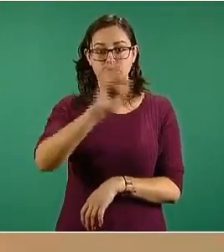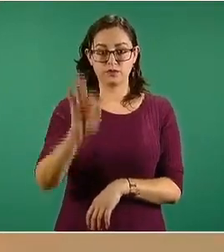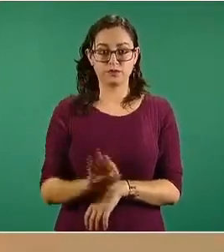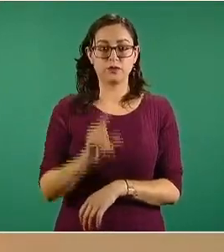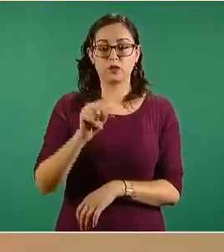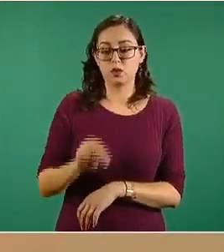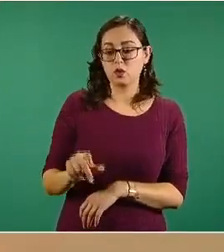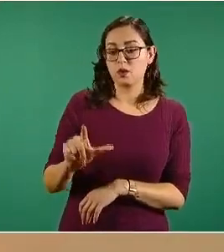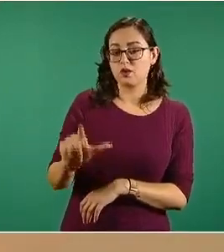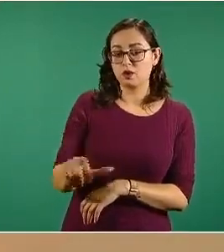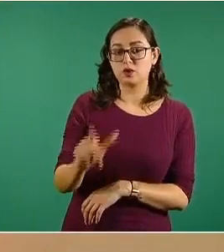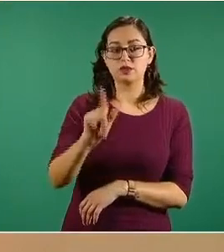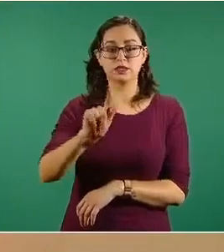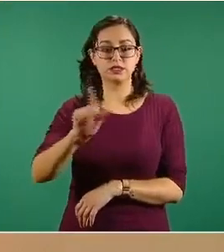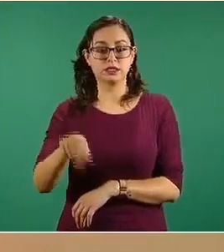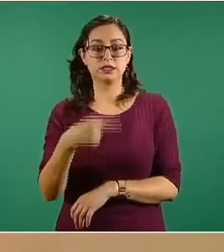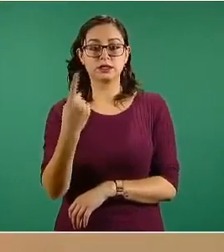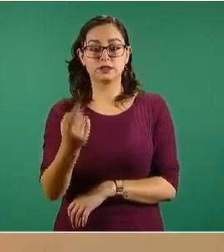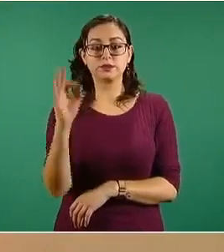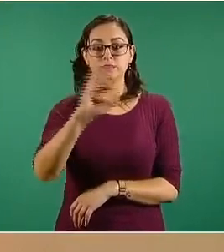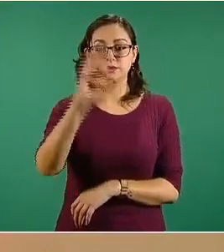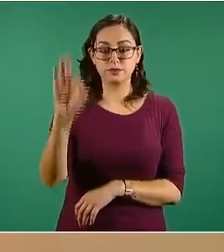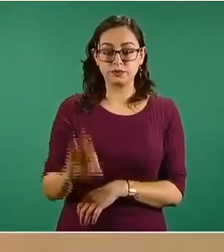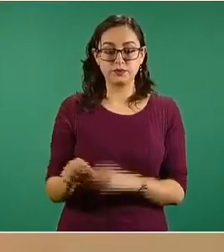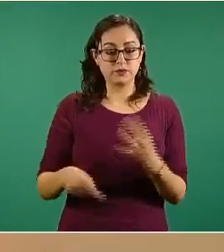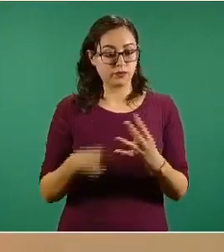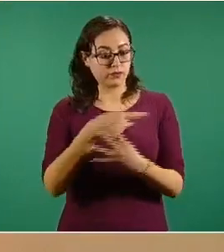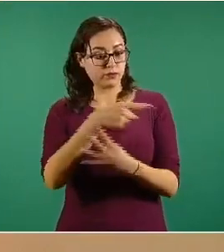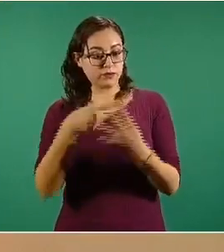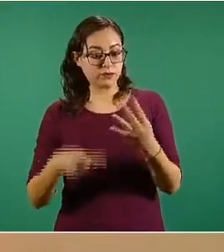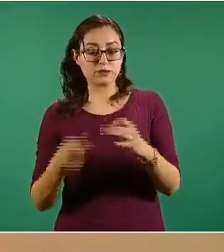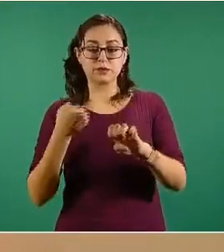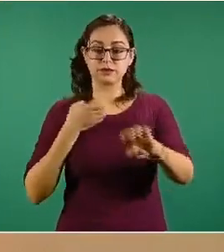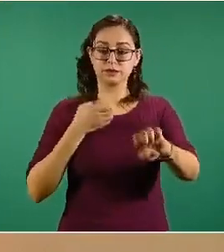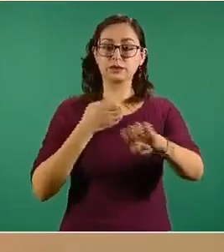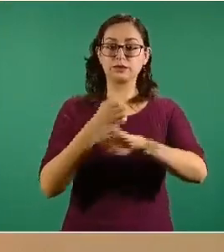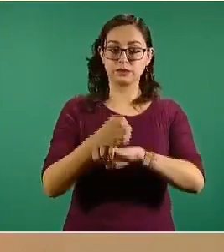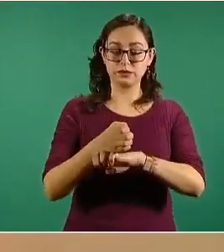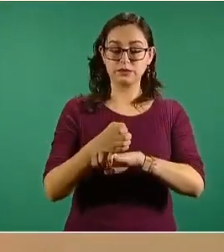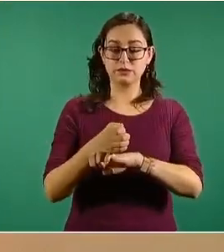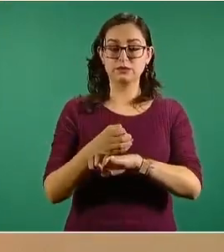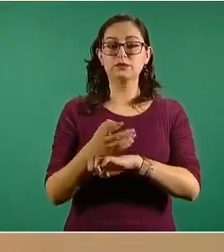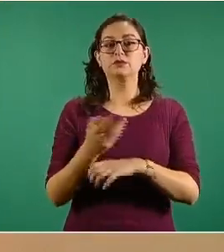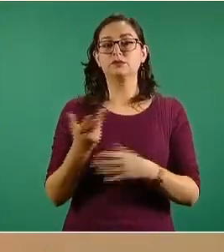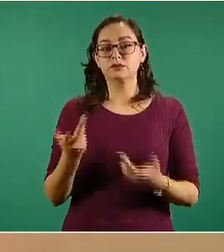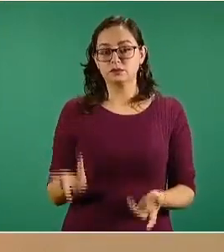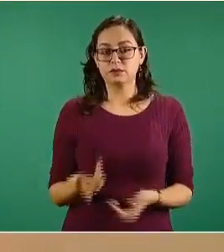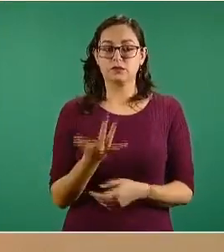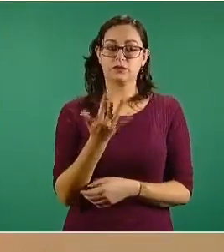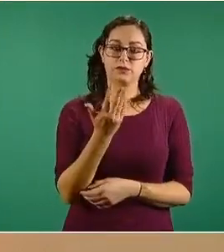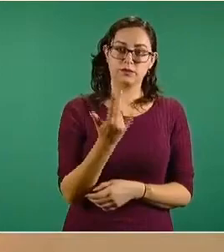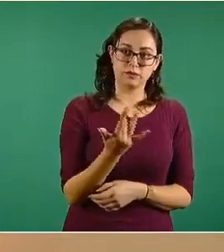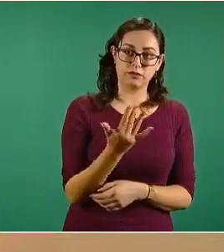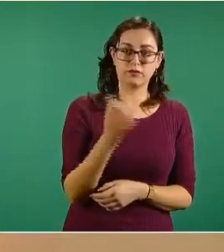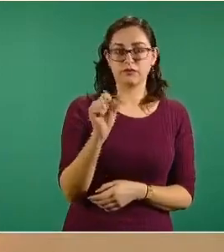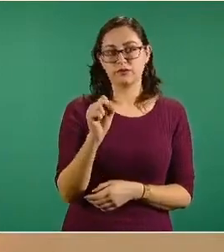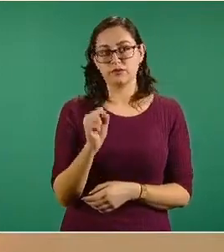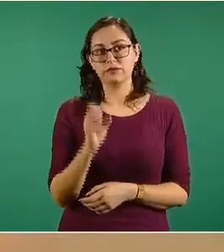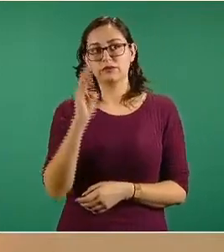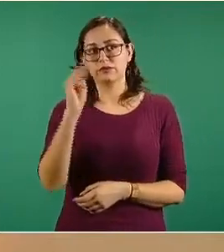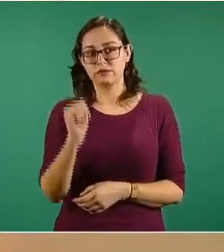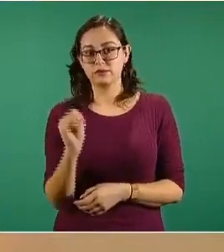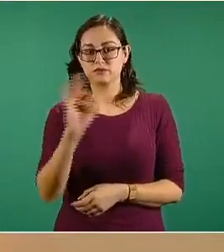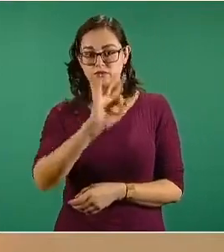León 71%. 4 entidades federativas tienen esta media de entre el 50 y el